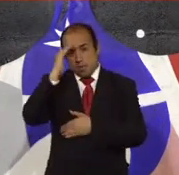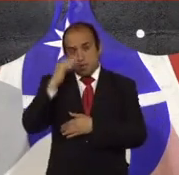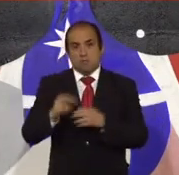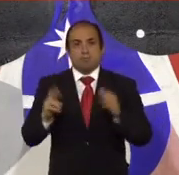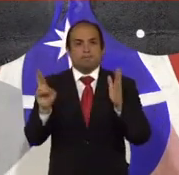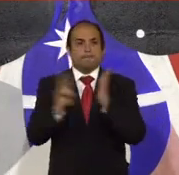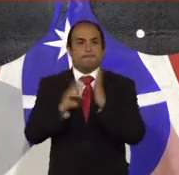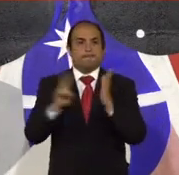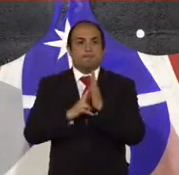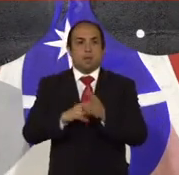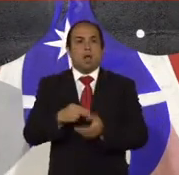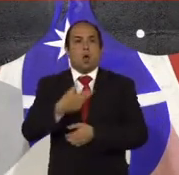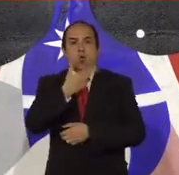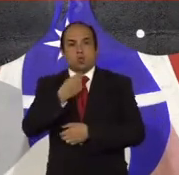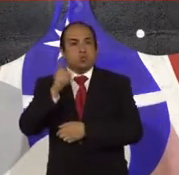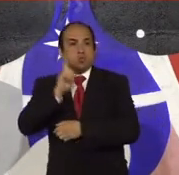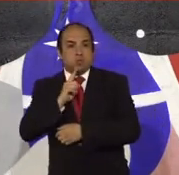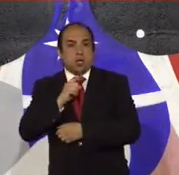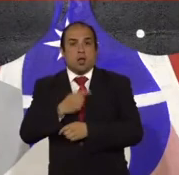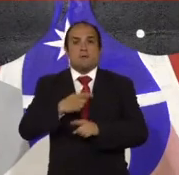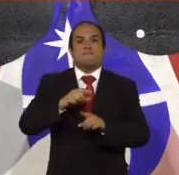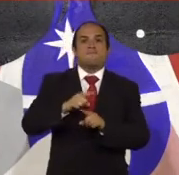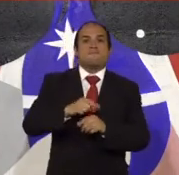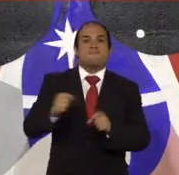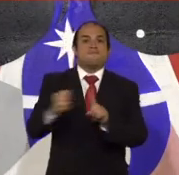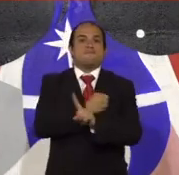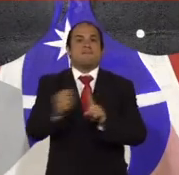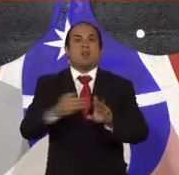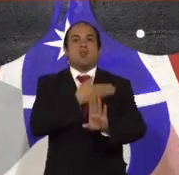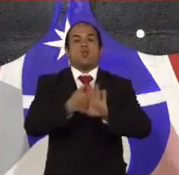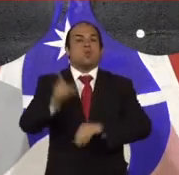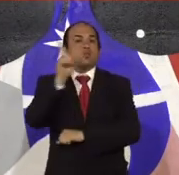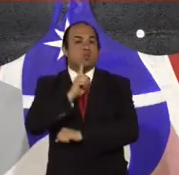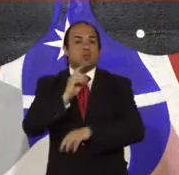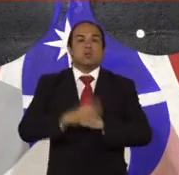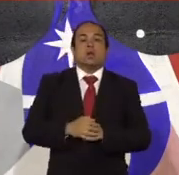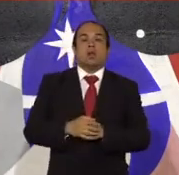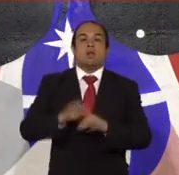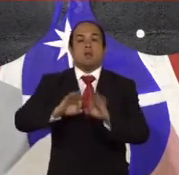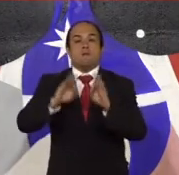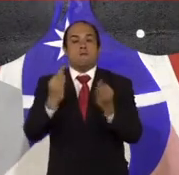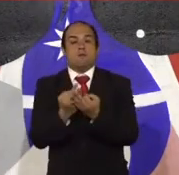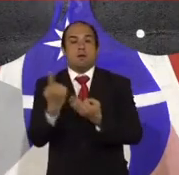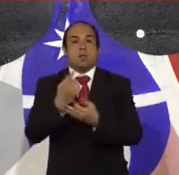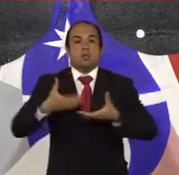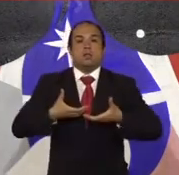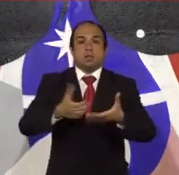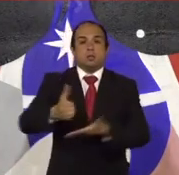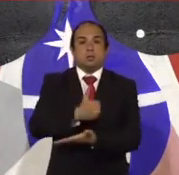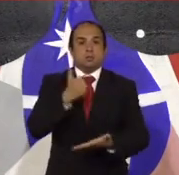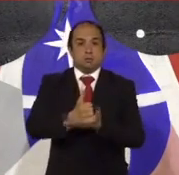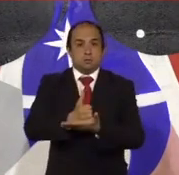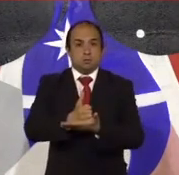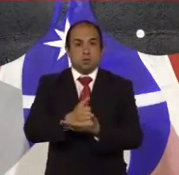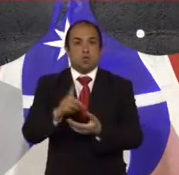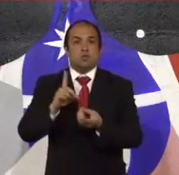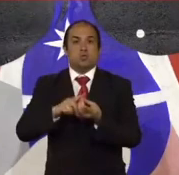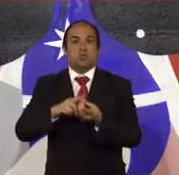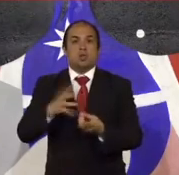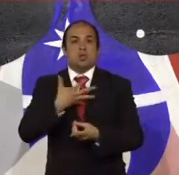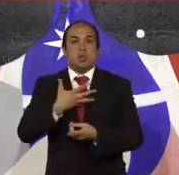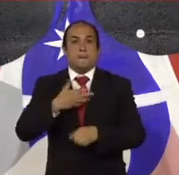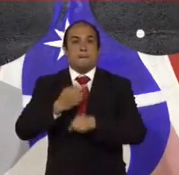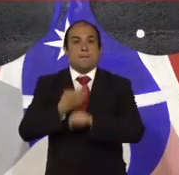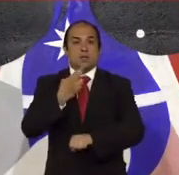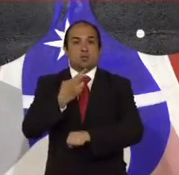la alerta de género, por la violencia contra la mujer, de tal manera que en las calles de la ciudad, donde hay